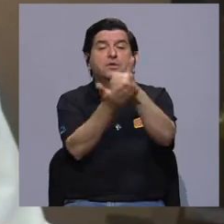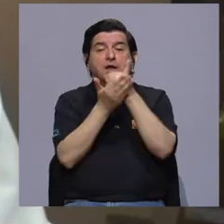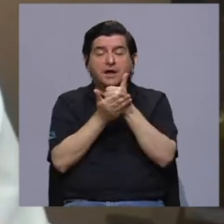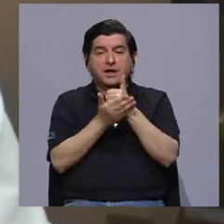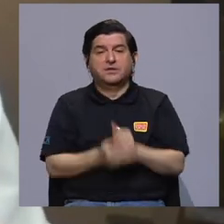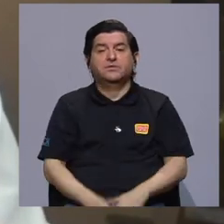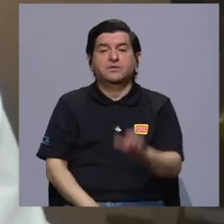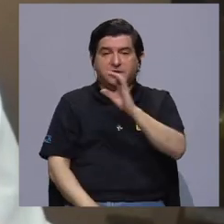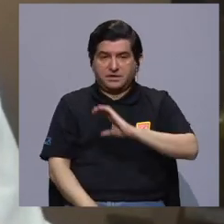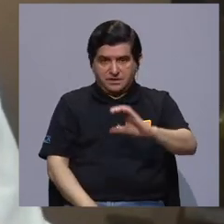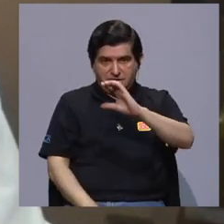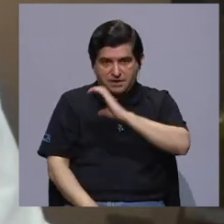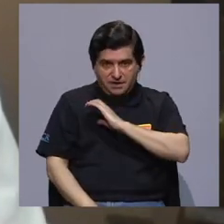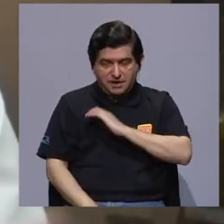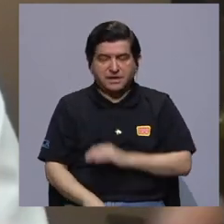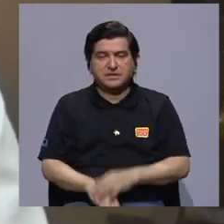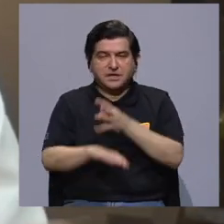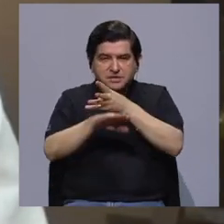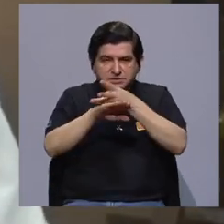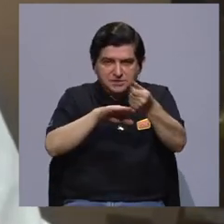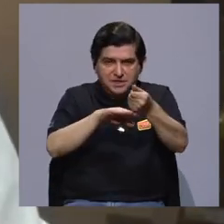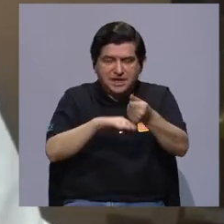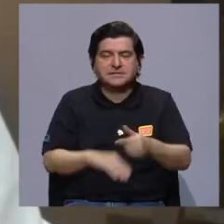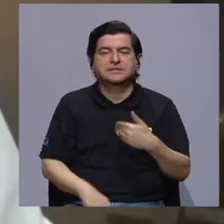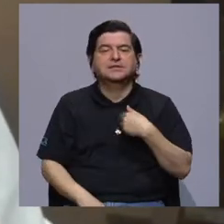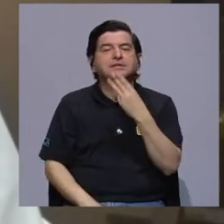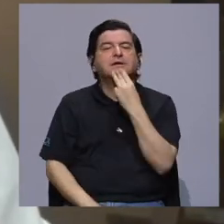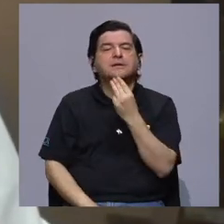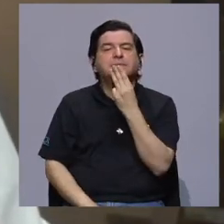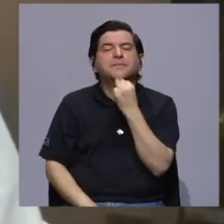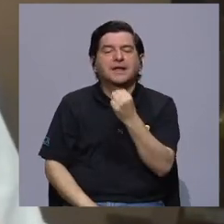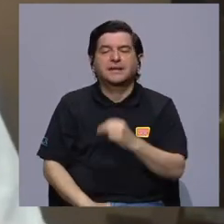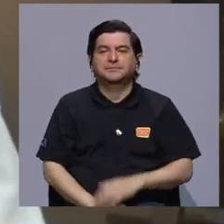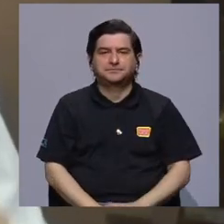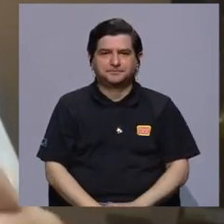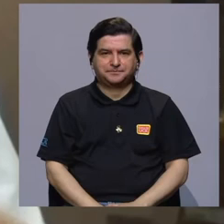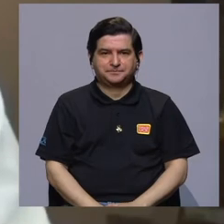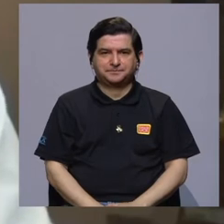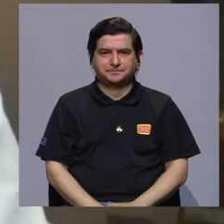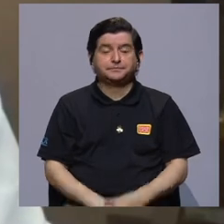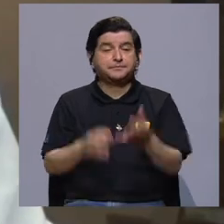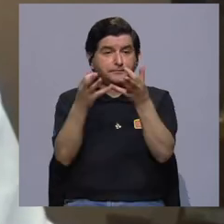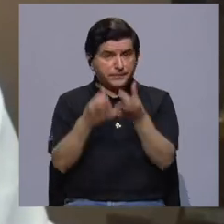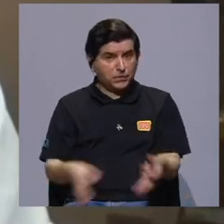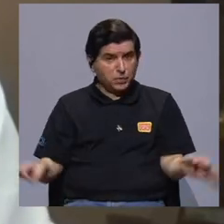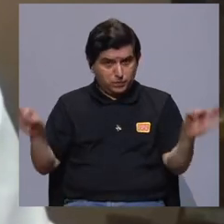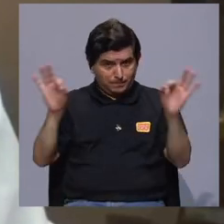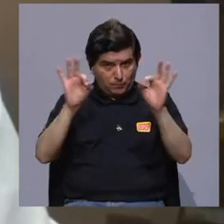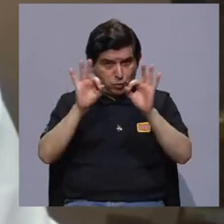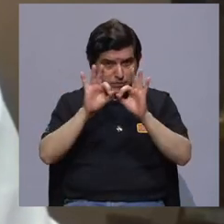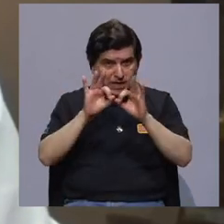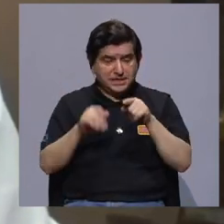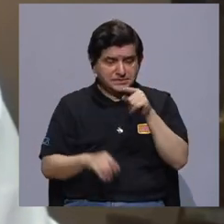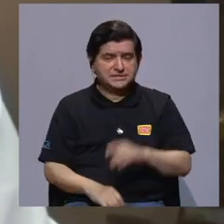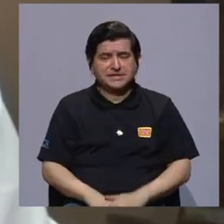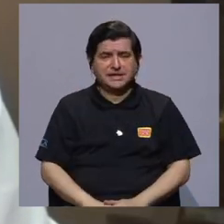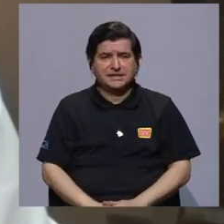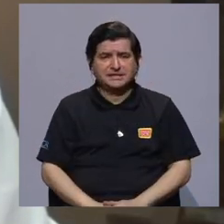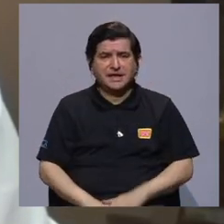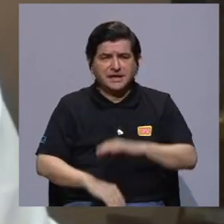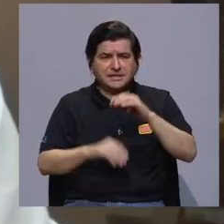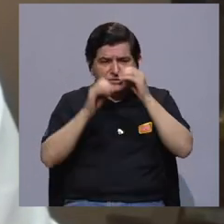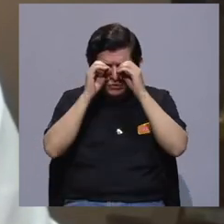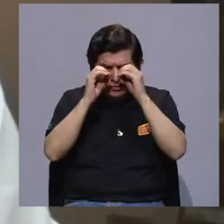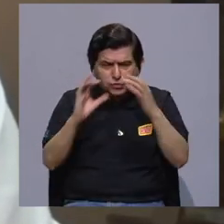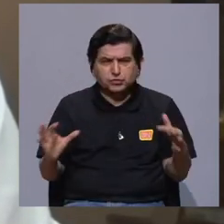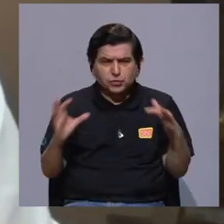estar contribuyendo a las propiedades curativas de la miel. ¿Cuál es la importancia de estos